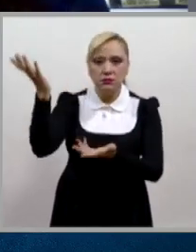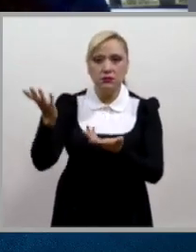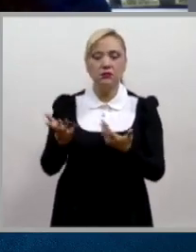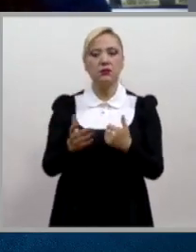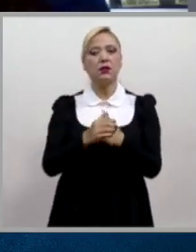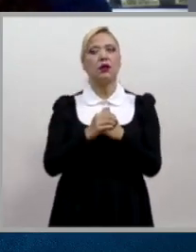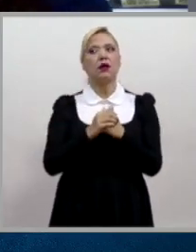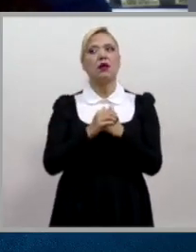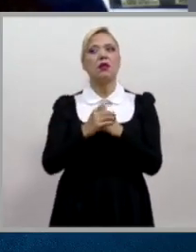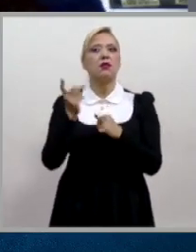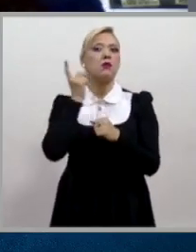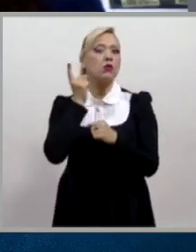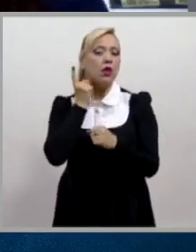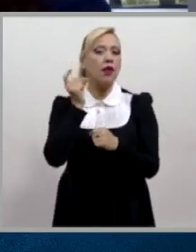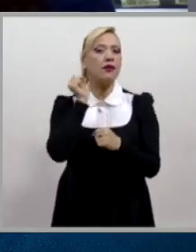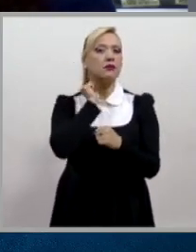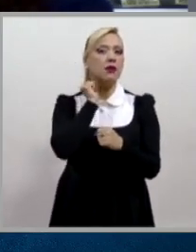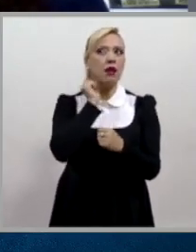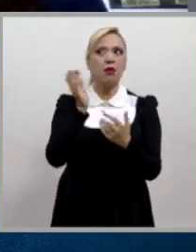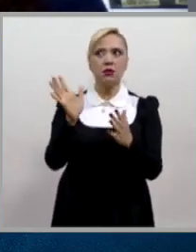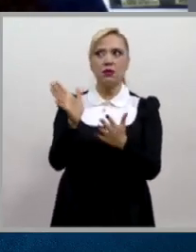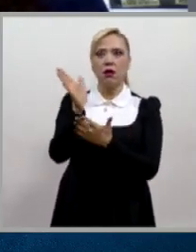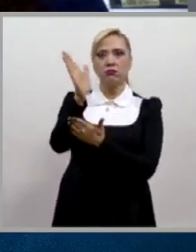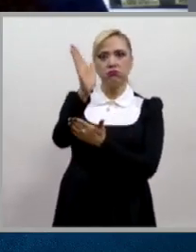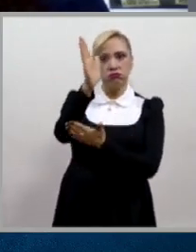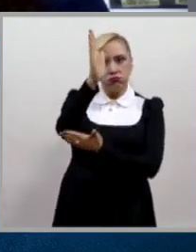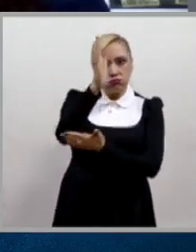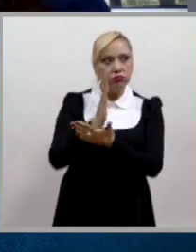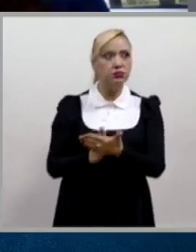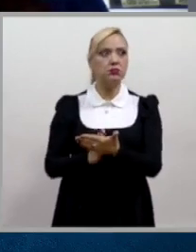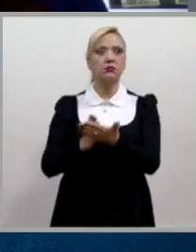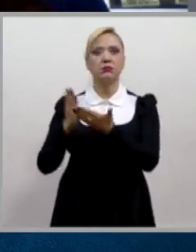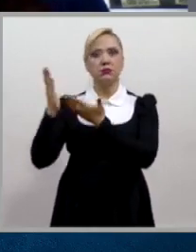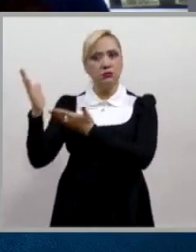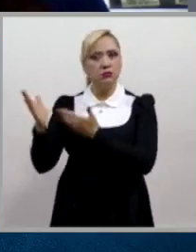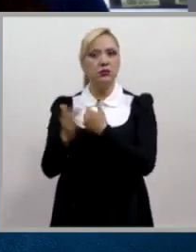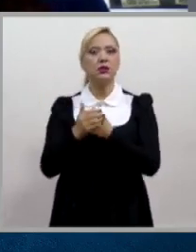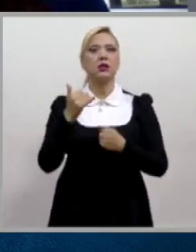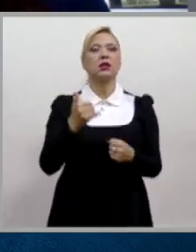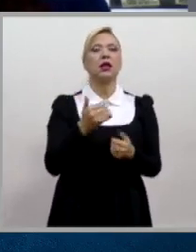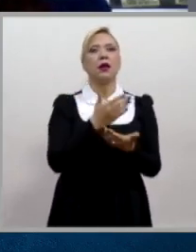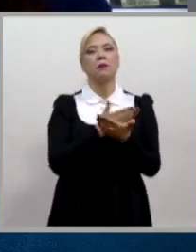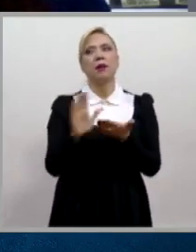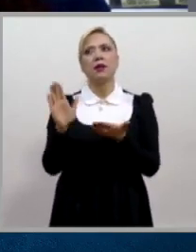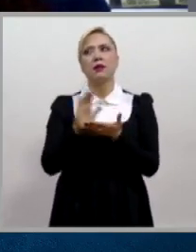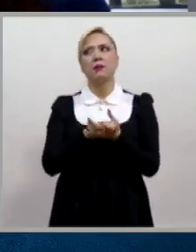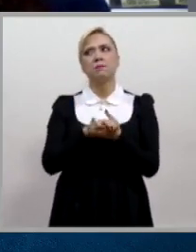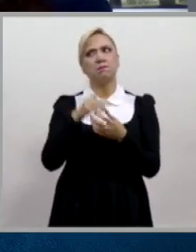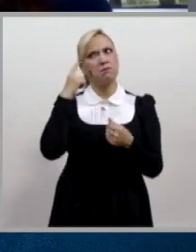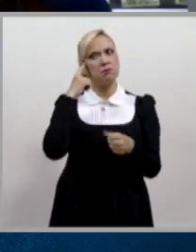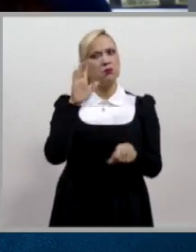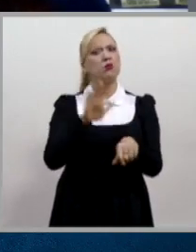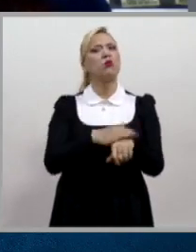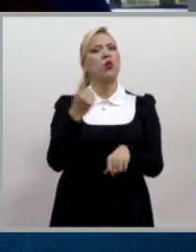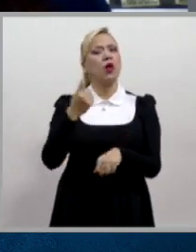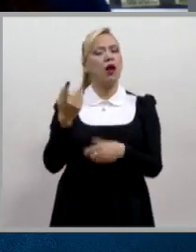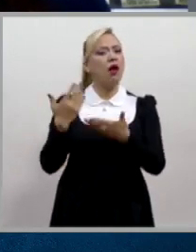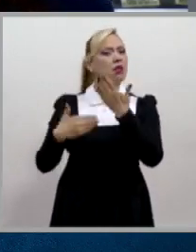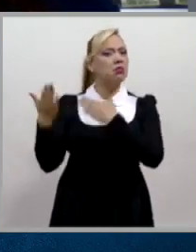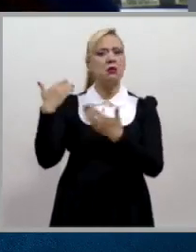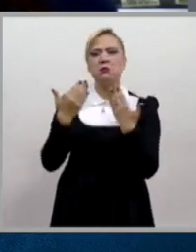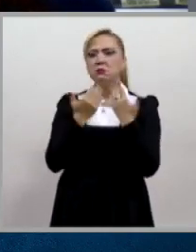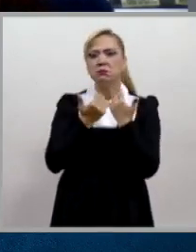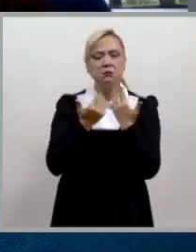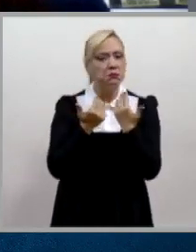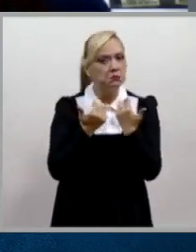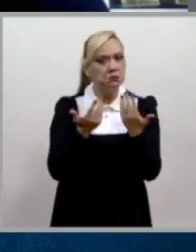las diputadas y senadoras, ¿no? Pero luego también habría que preguntarnos, bueno, ¿por qué antes no habían? Y vamos a